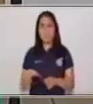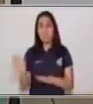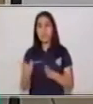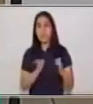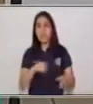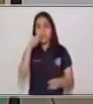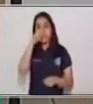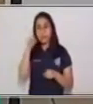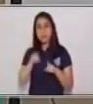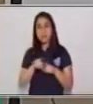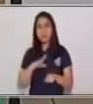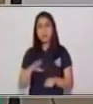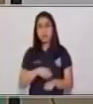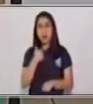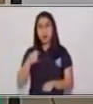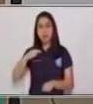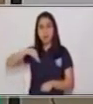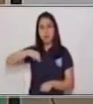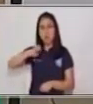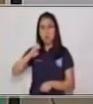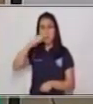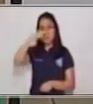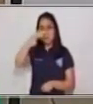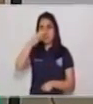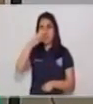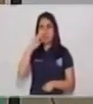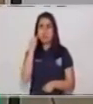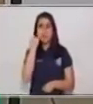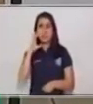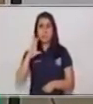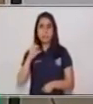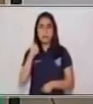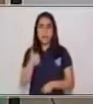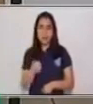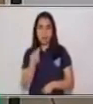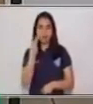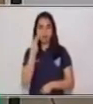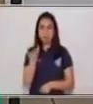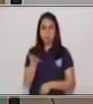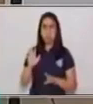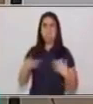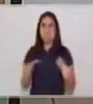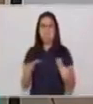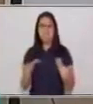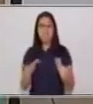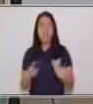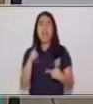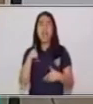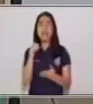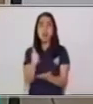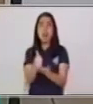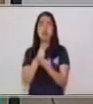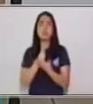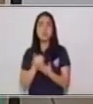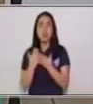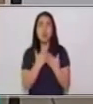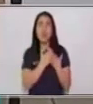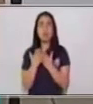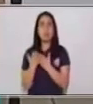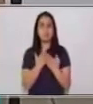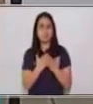conceptos puedes trabajarlos en tu cuaderno o copiarlos y luego para tener un concepto más amplio de cada uno de